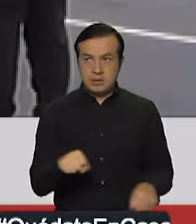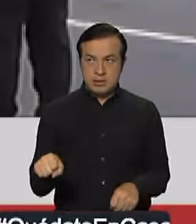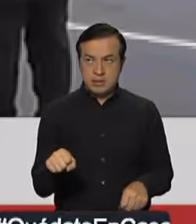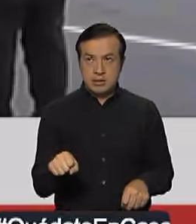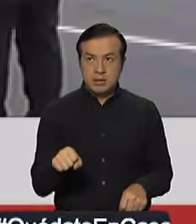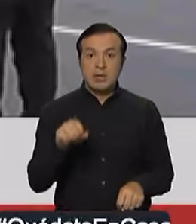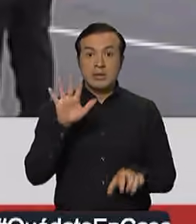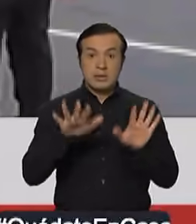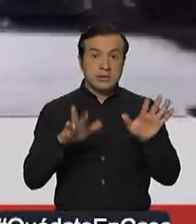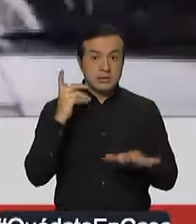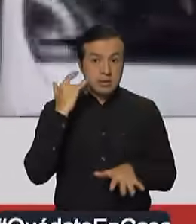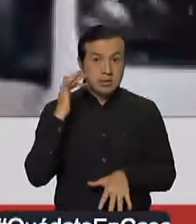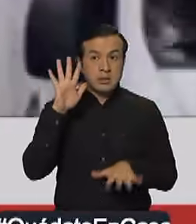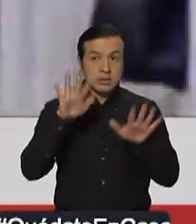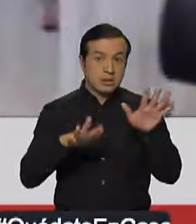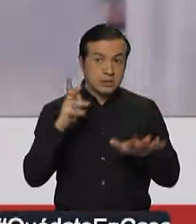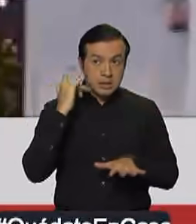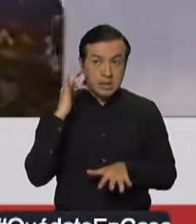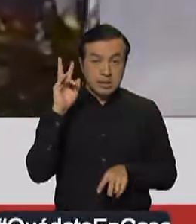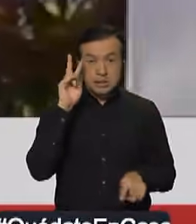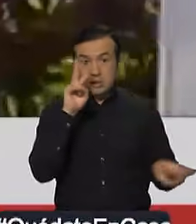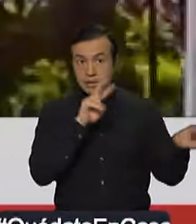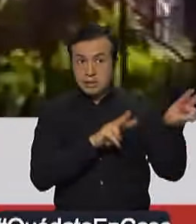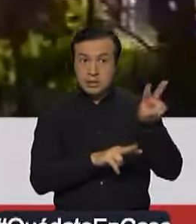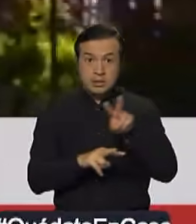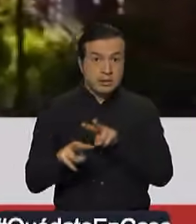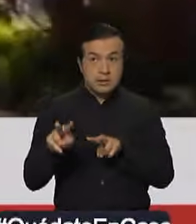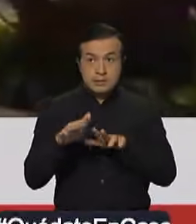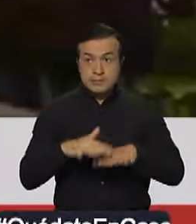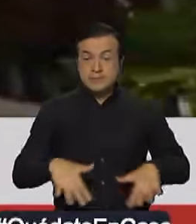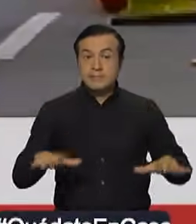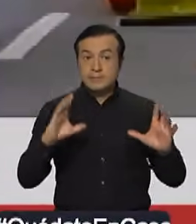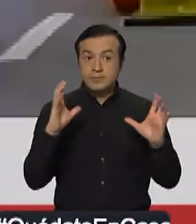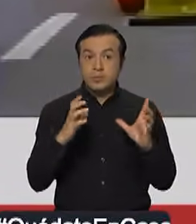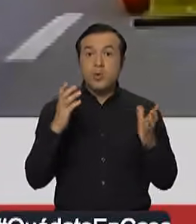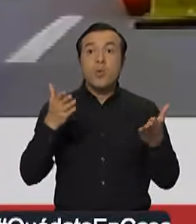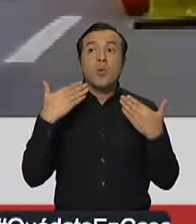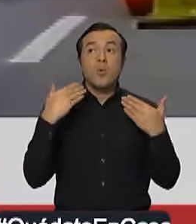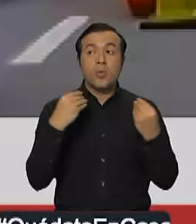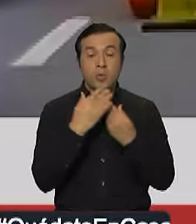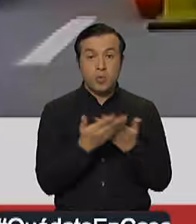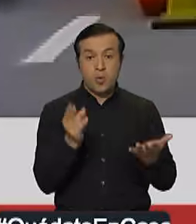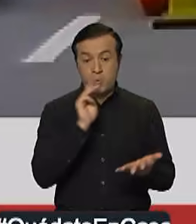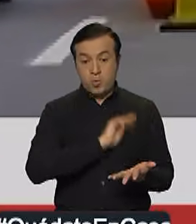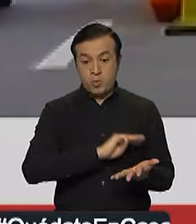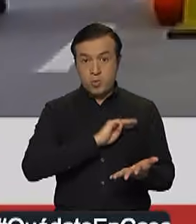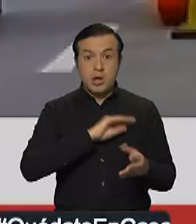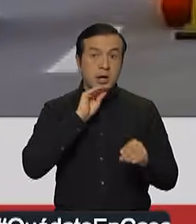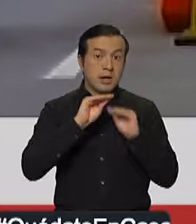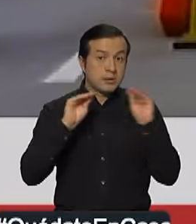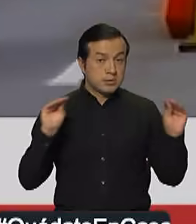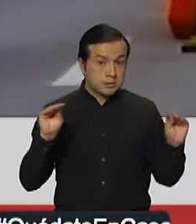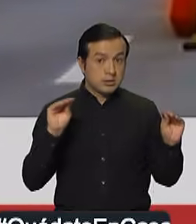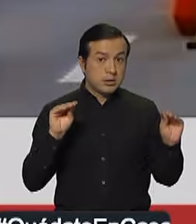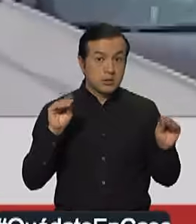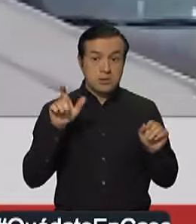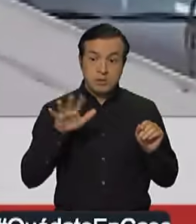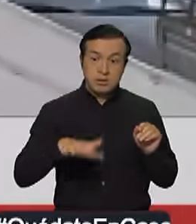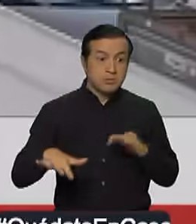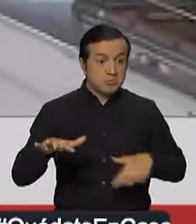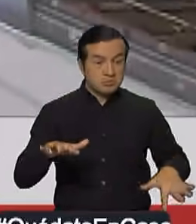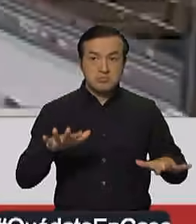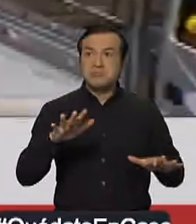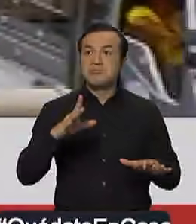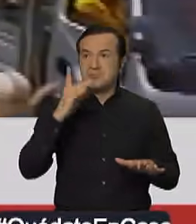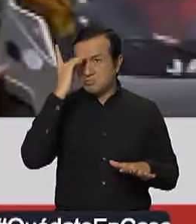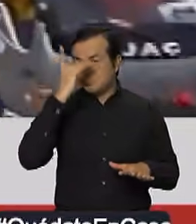cada 15 días informará sobre la evolución de la situación de COVID-19 en Guayaquil. El municipio dice que ellos y sus dependencias harán